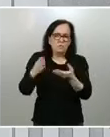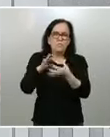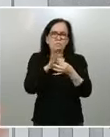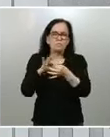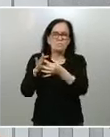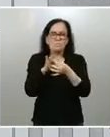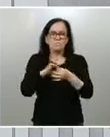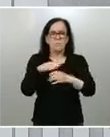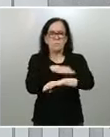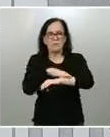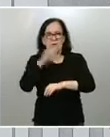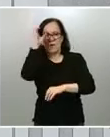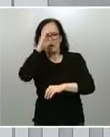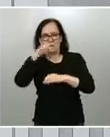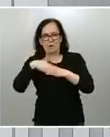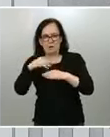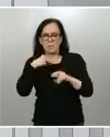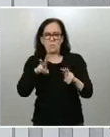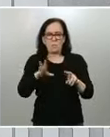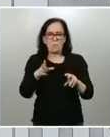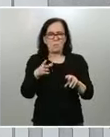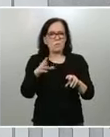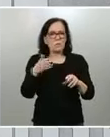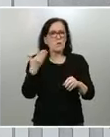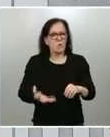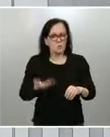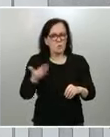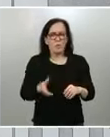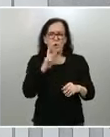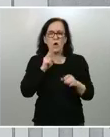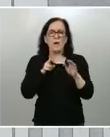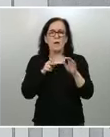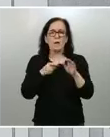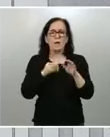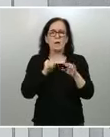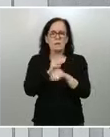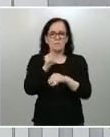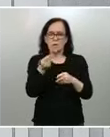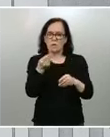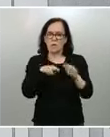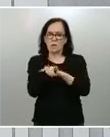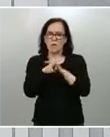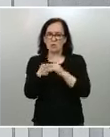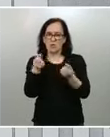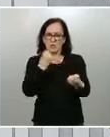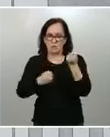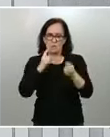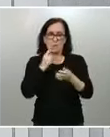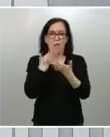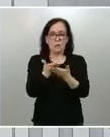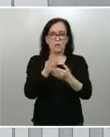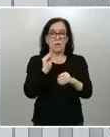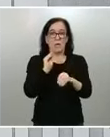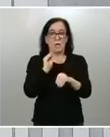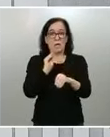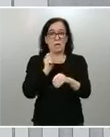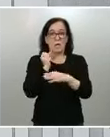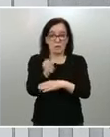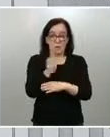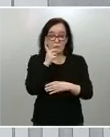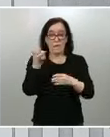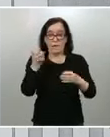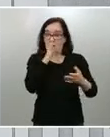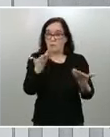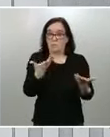importante con recursos económicos para ayudar y apoyar aquellos proyectos que a juicio tanto de la agencia española de medicamentos y productos